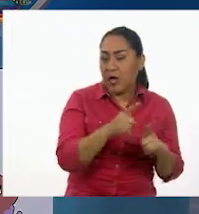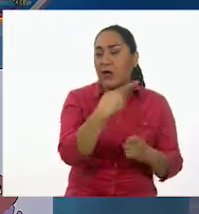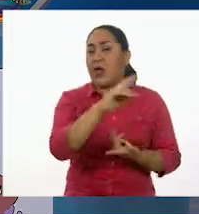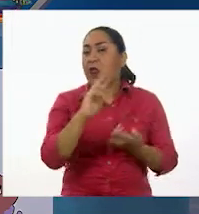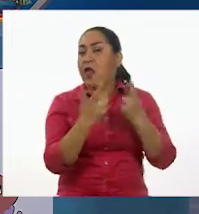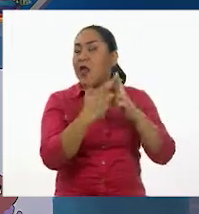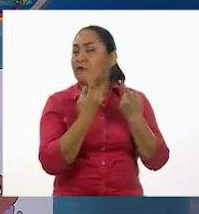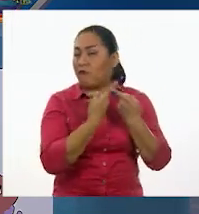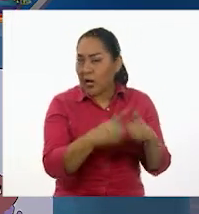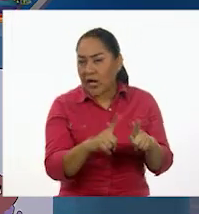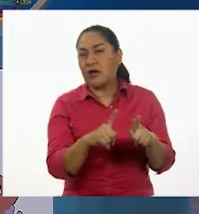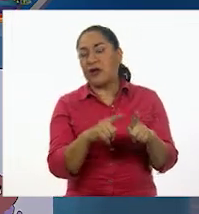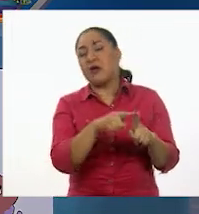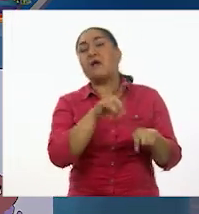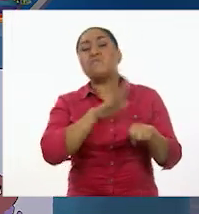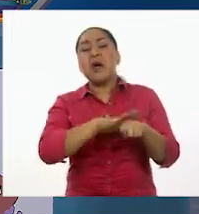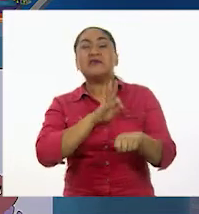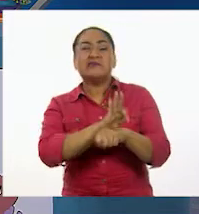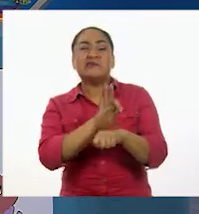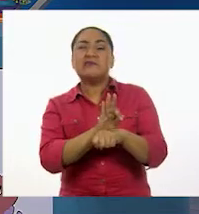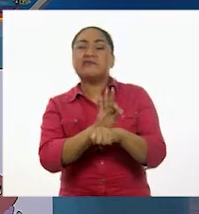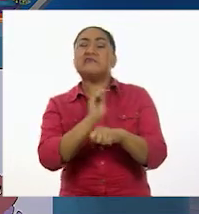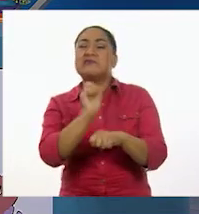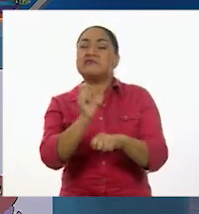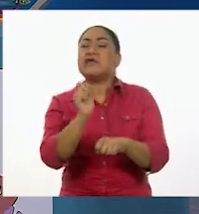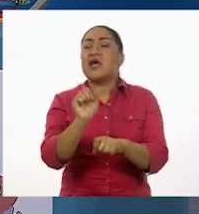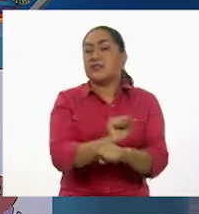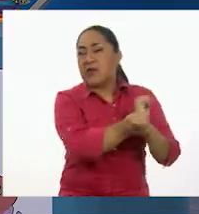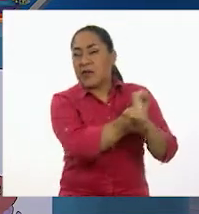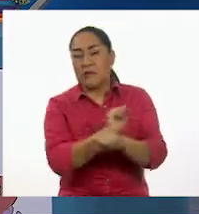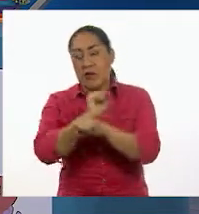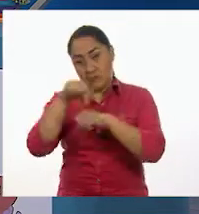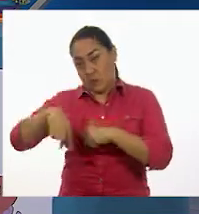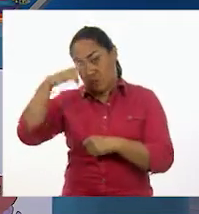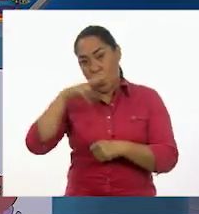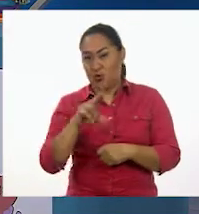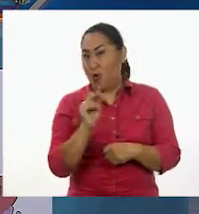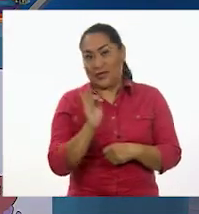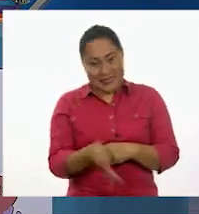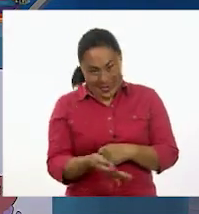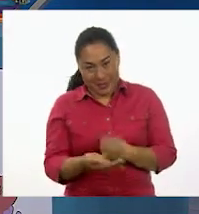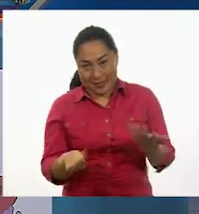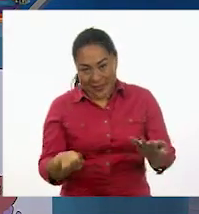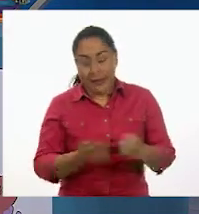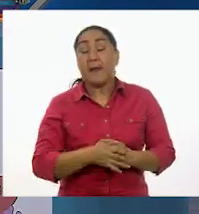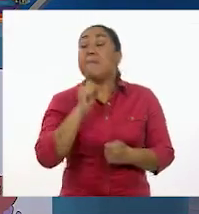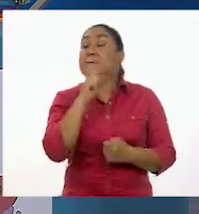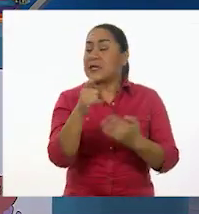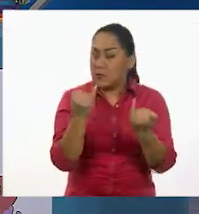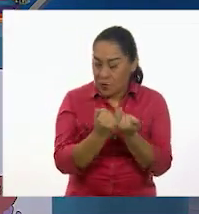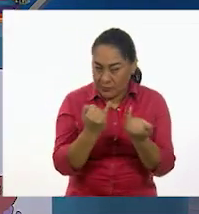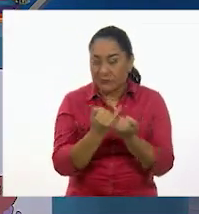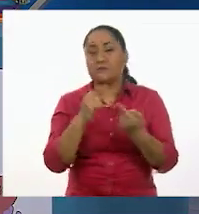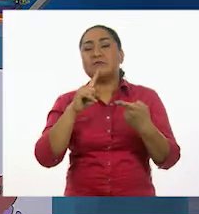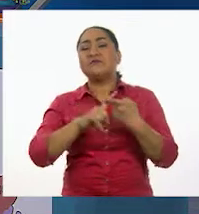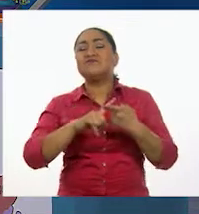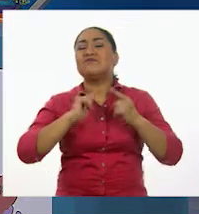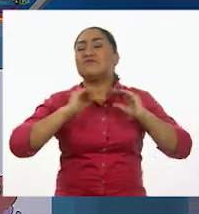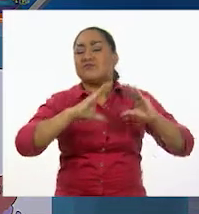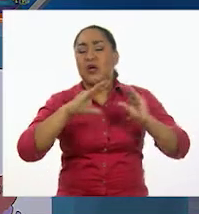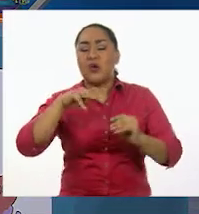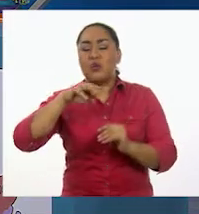religión distinta y estaban a favor de la esclavitud, lo cual en México estaba prohibido. También hubo mucho más, como la doctrina